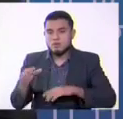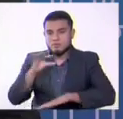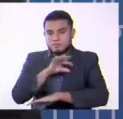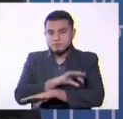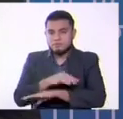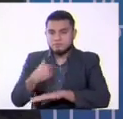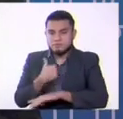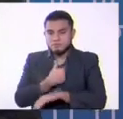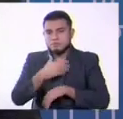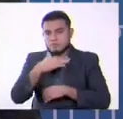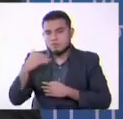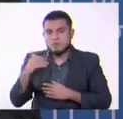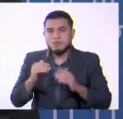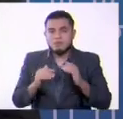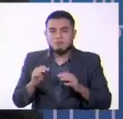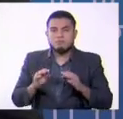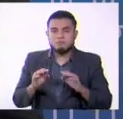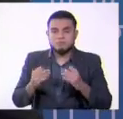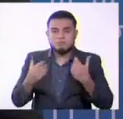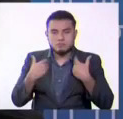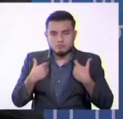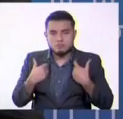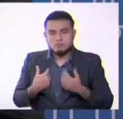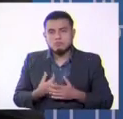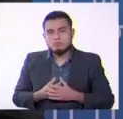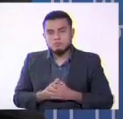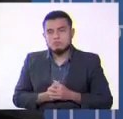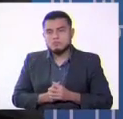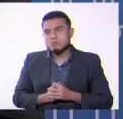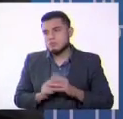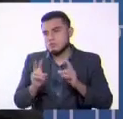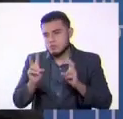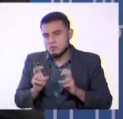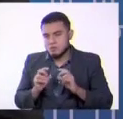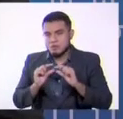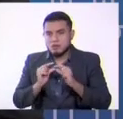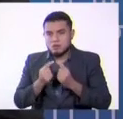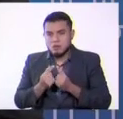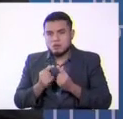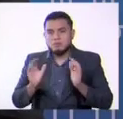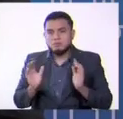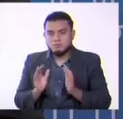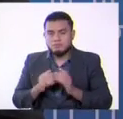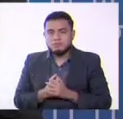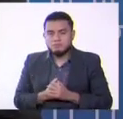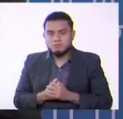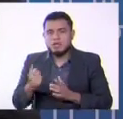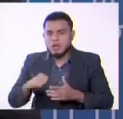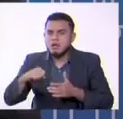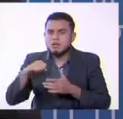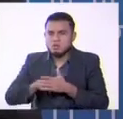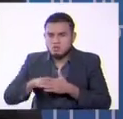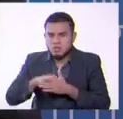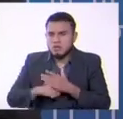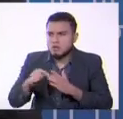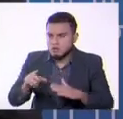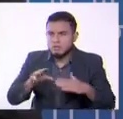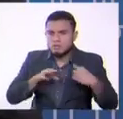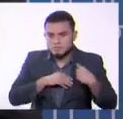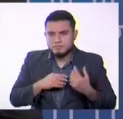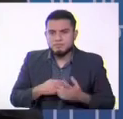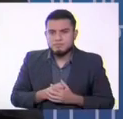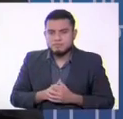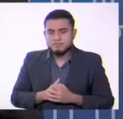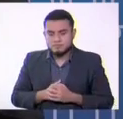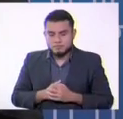país también tenemos casos de grupos minoritarios que han luchado por su reconocimiento y